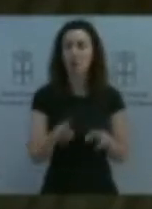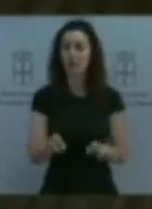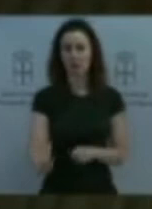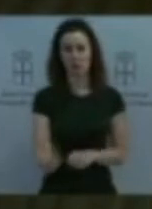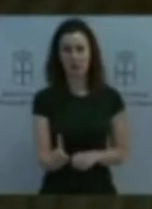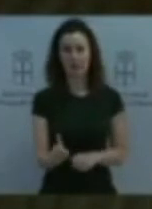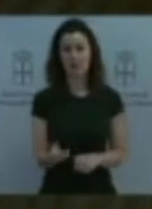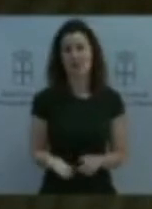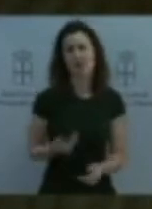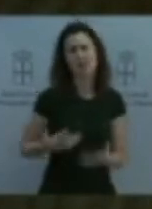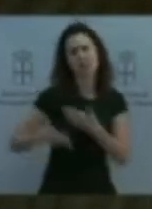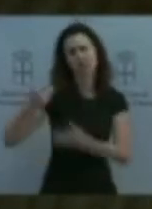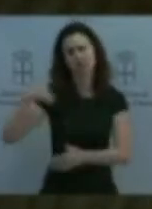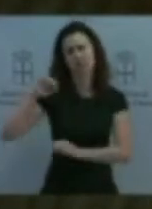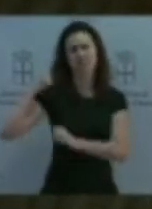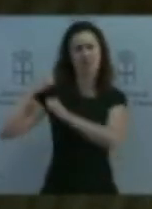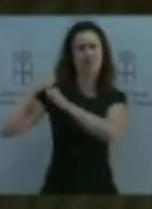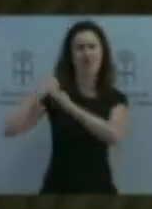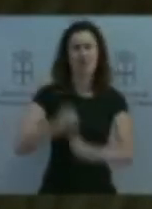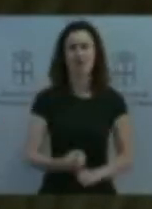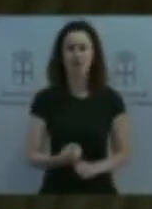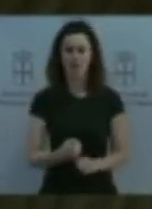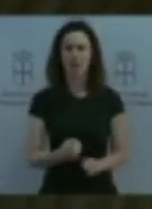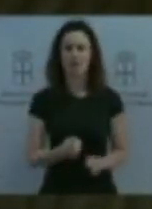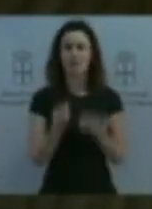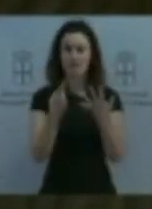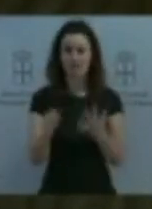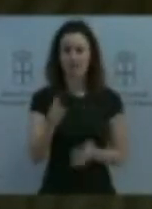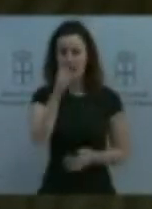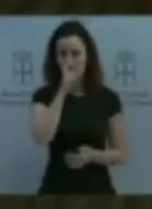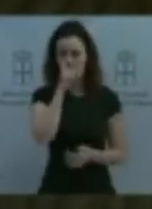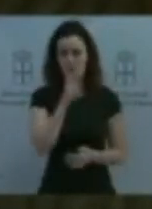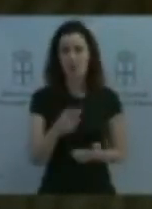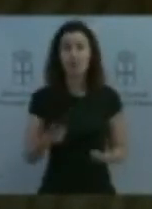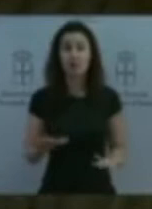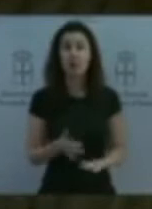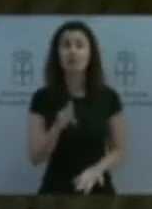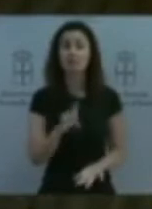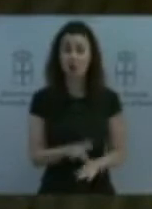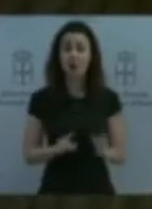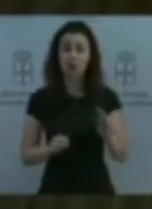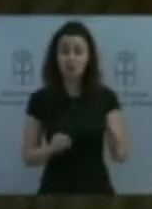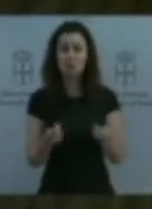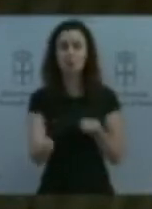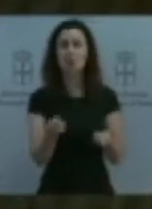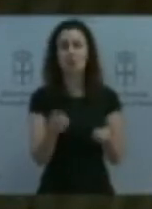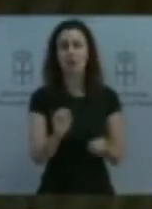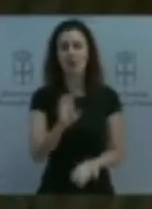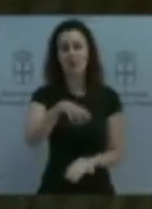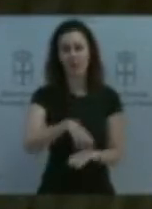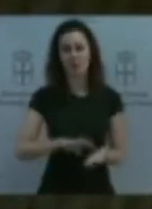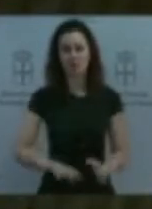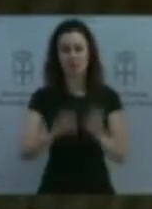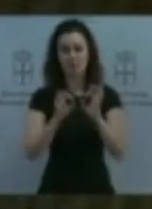normalidad desde hace 60 años. Una actividad sometida a control a través del Centro de Experimentación Pesquera de Asturias, que realiza